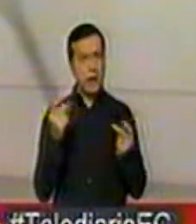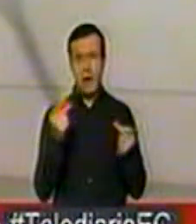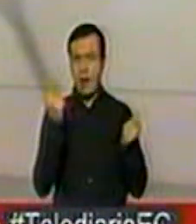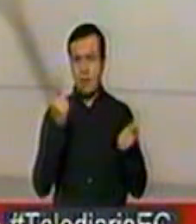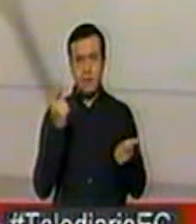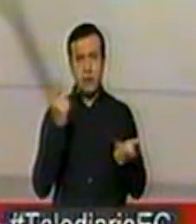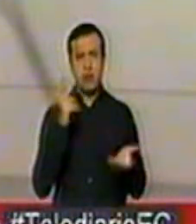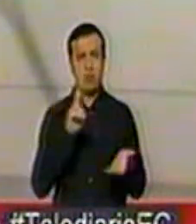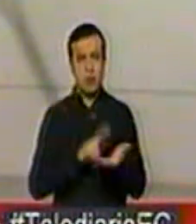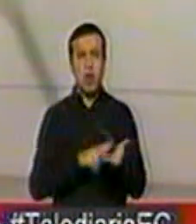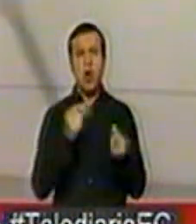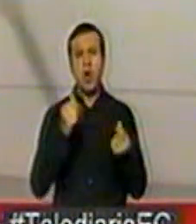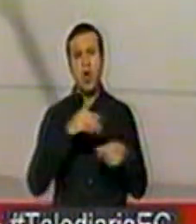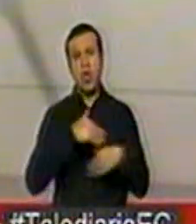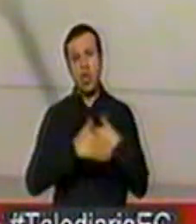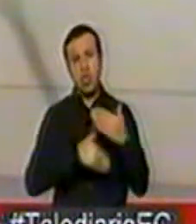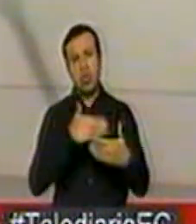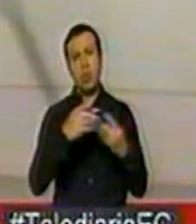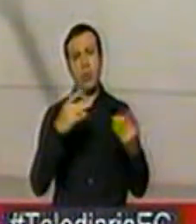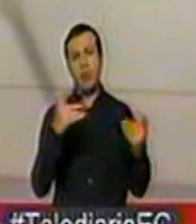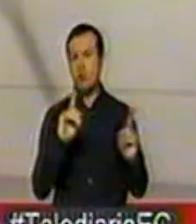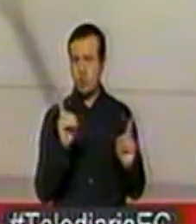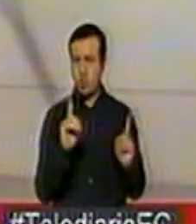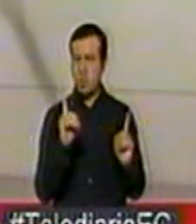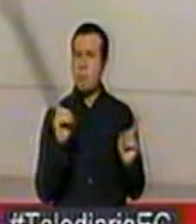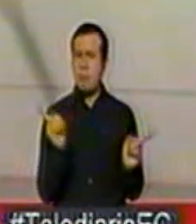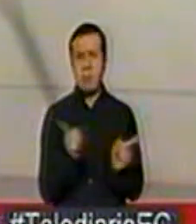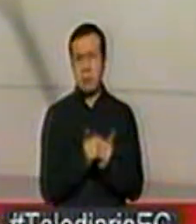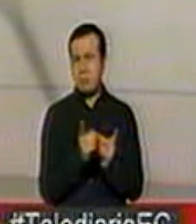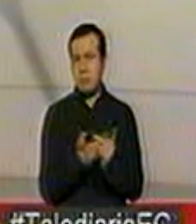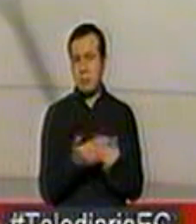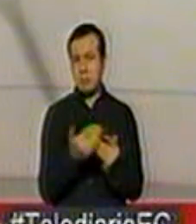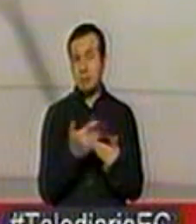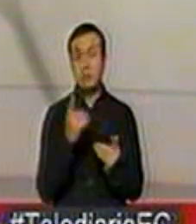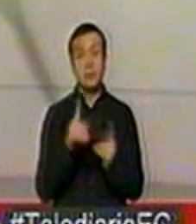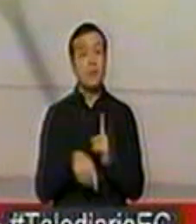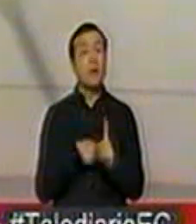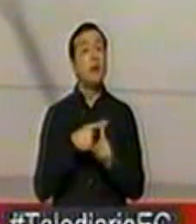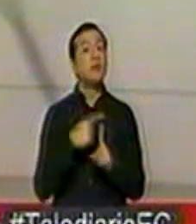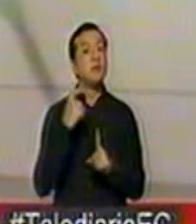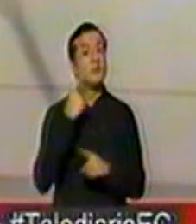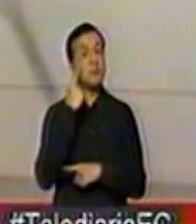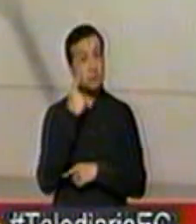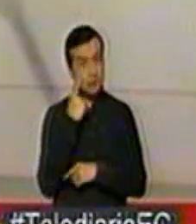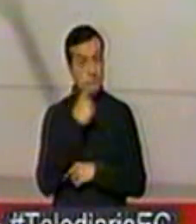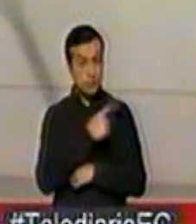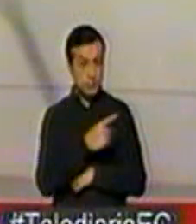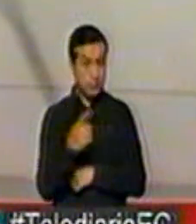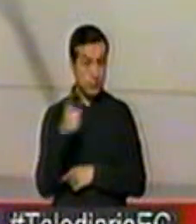trámite engorroso para el ciudadano, pero al mismo tiempo nosotros también debemos asegurarnos de que